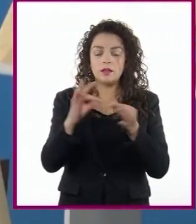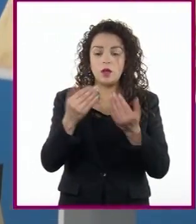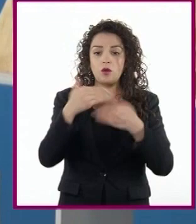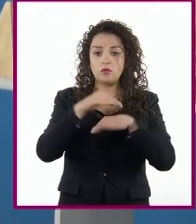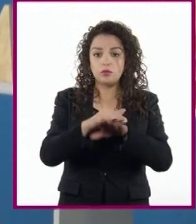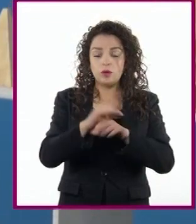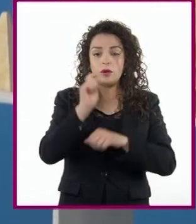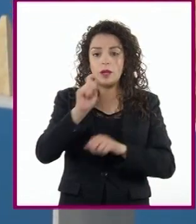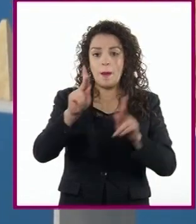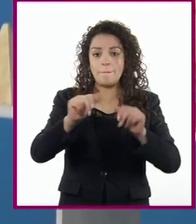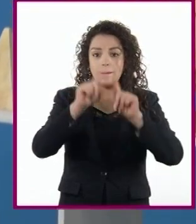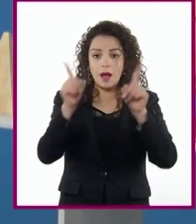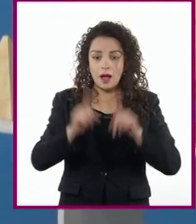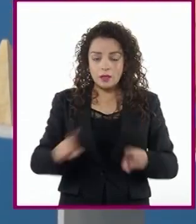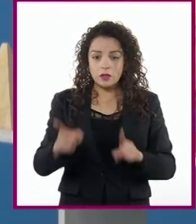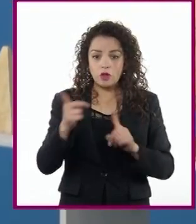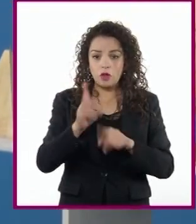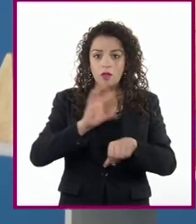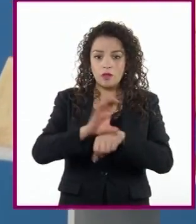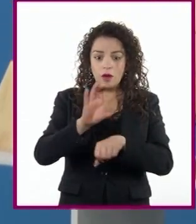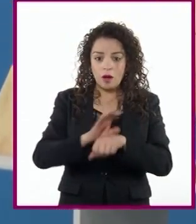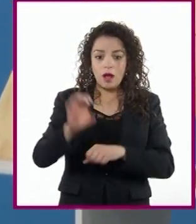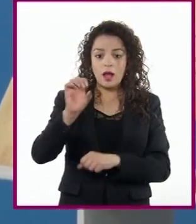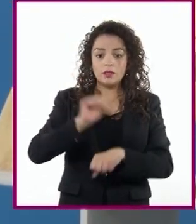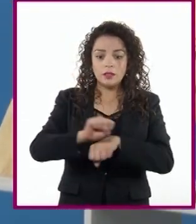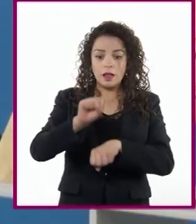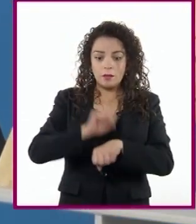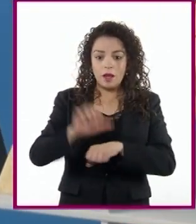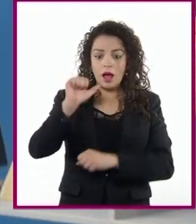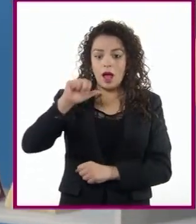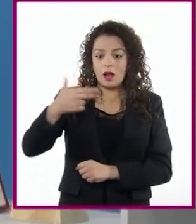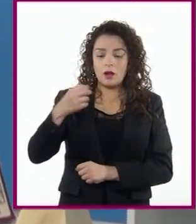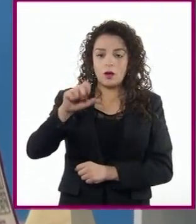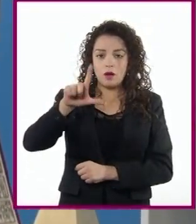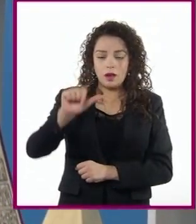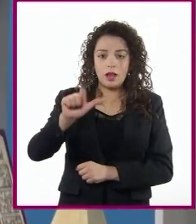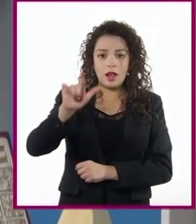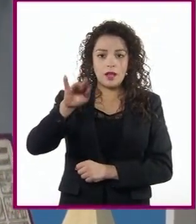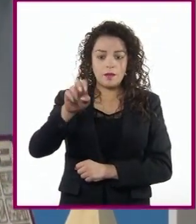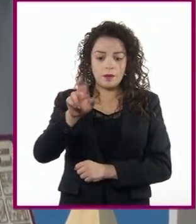El Salvador, Guatemala, Angola y Liberia.